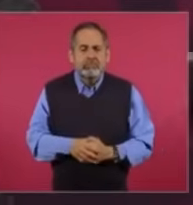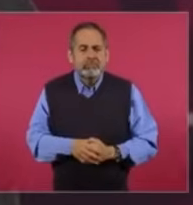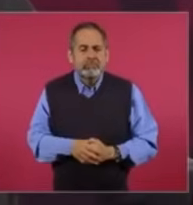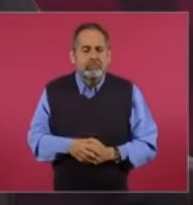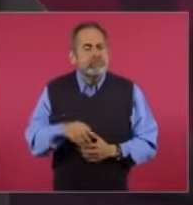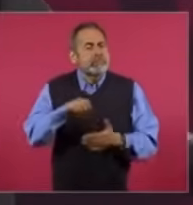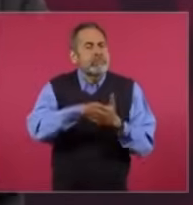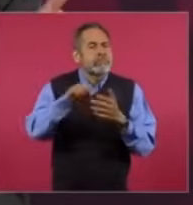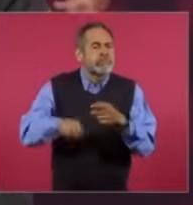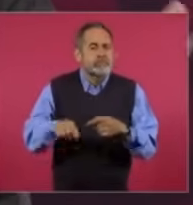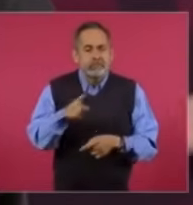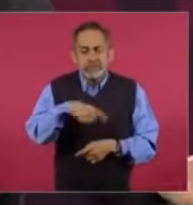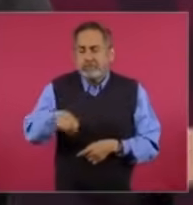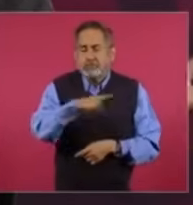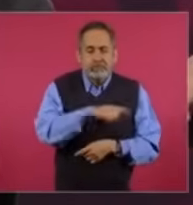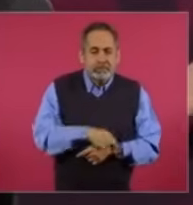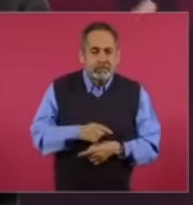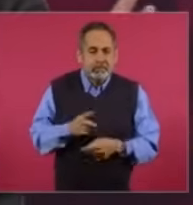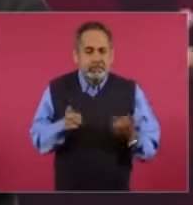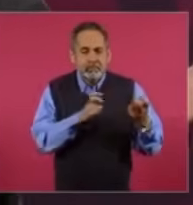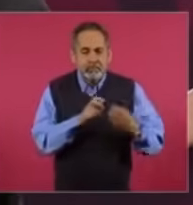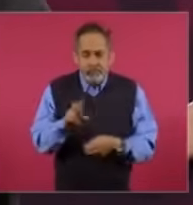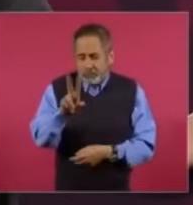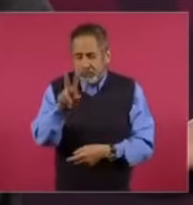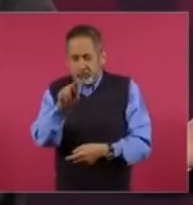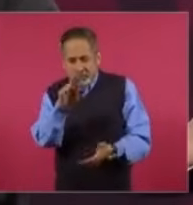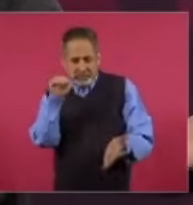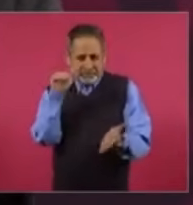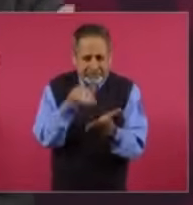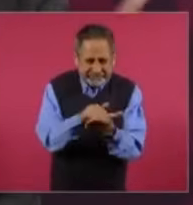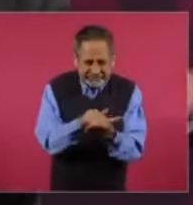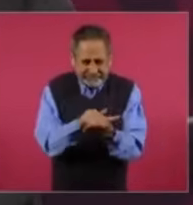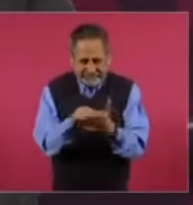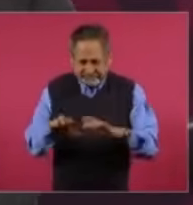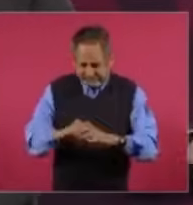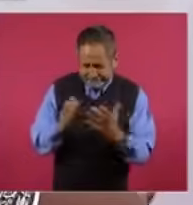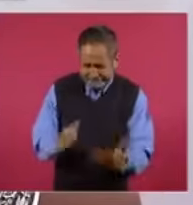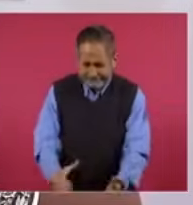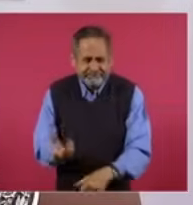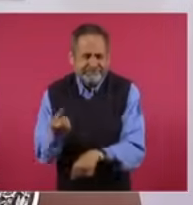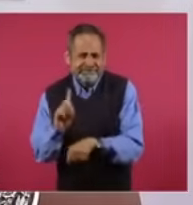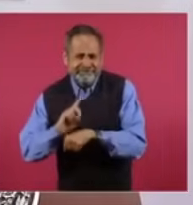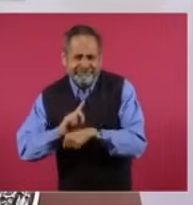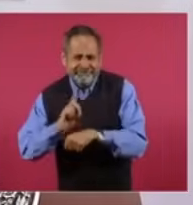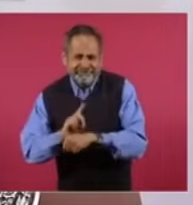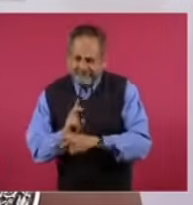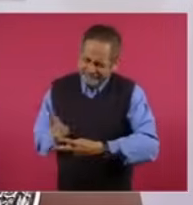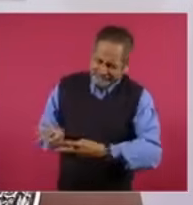representaba que se robaban 80 mil barriles diarios de combustibles.